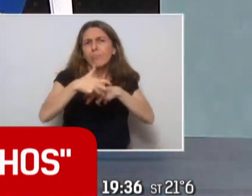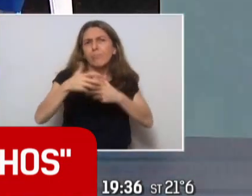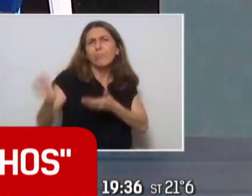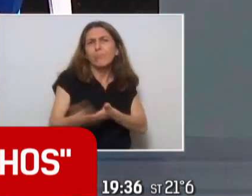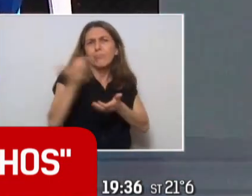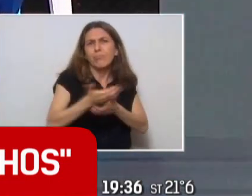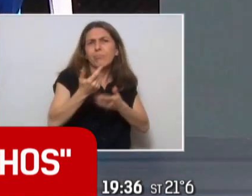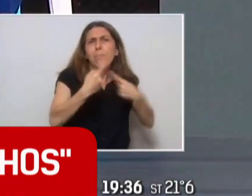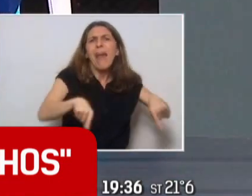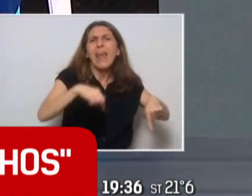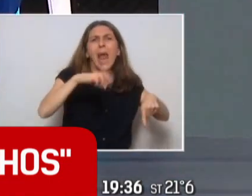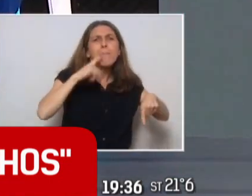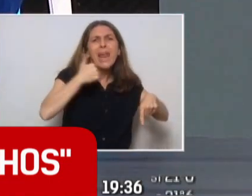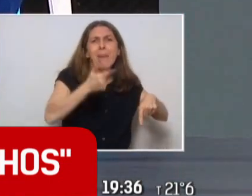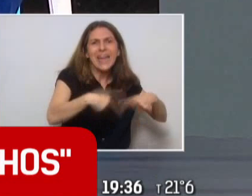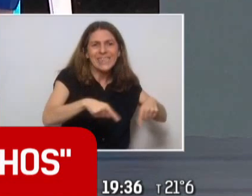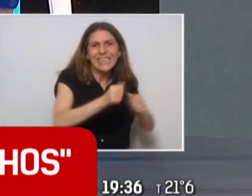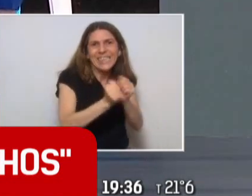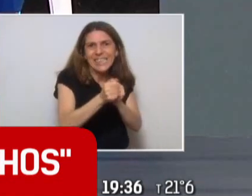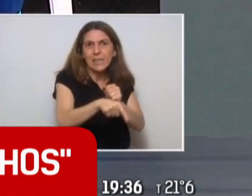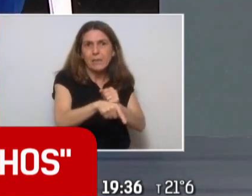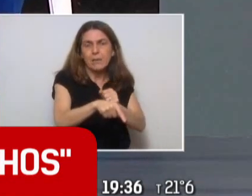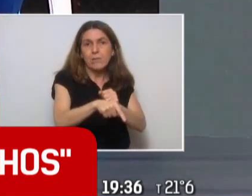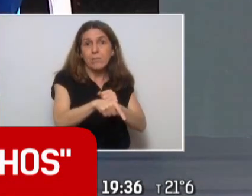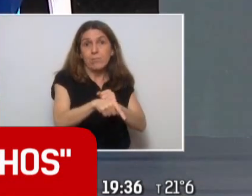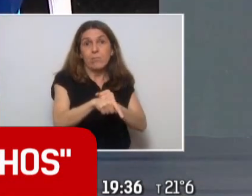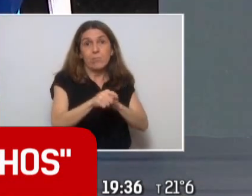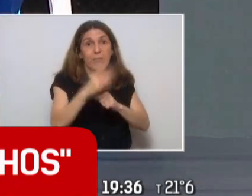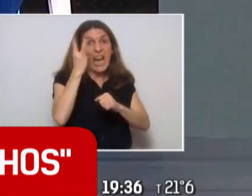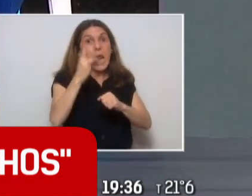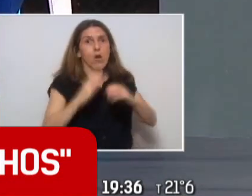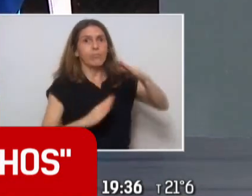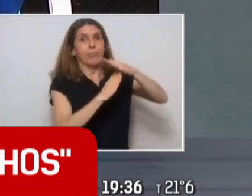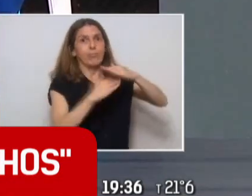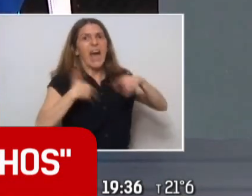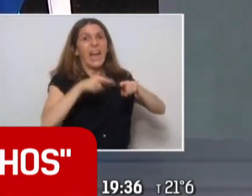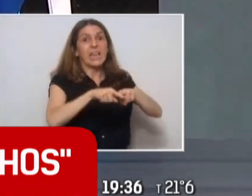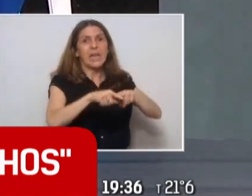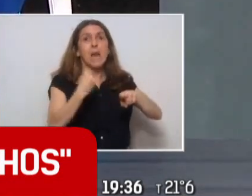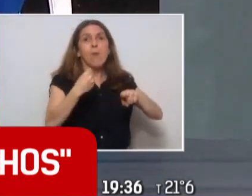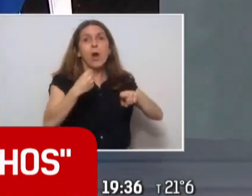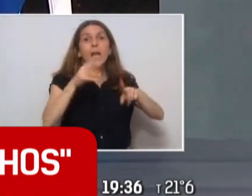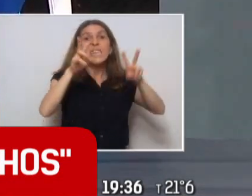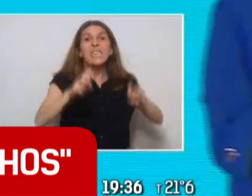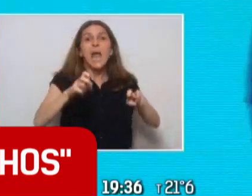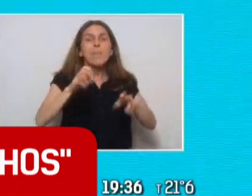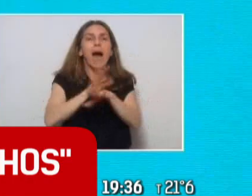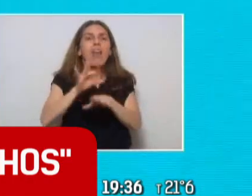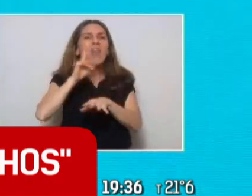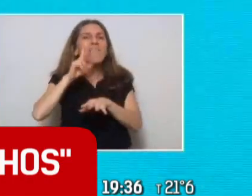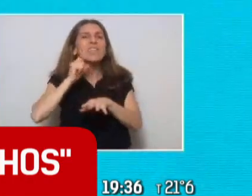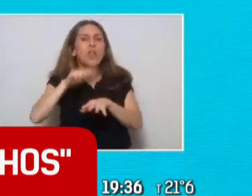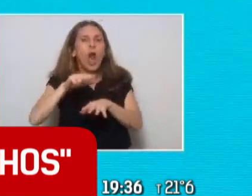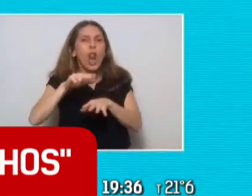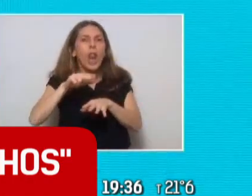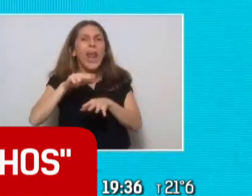simplemente. Ese era el rol que le tocaba a la Argentina por la División Internacional del Trabajo. Y